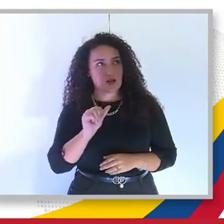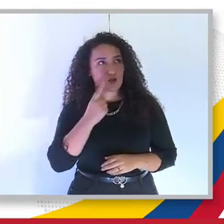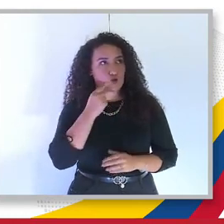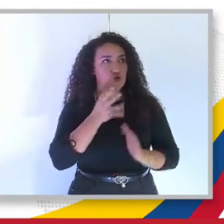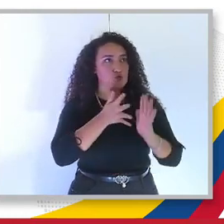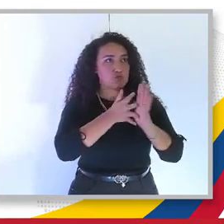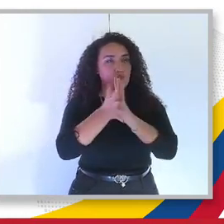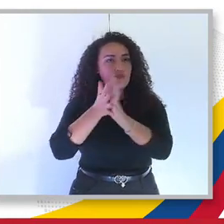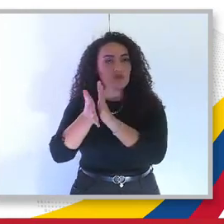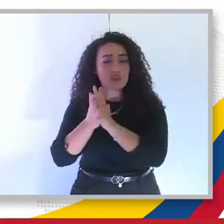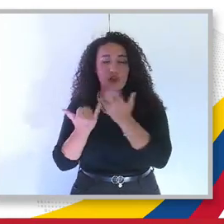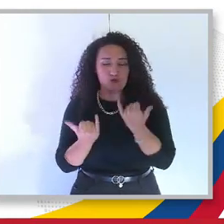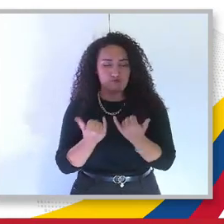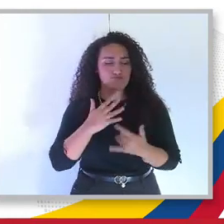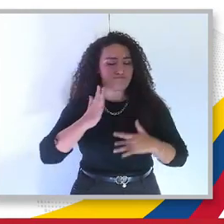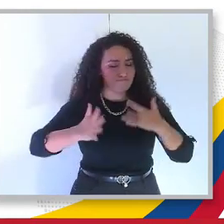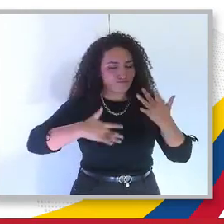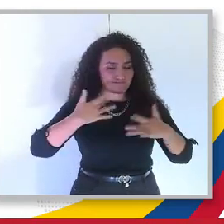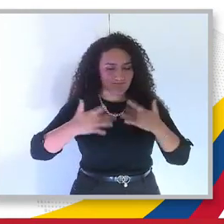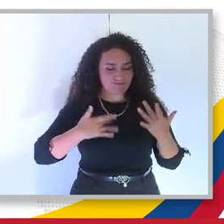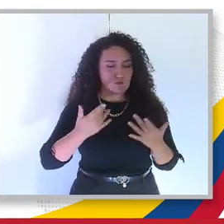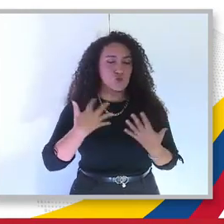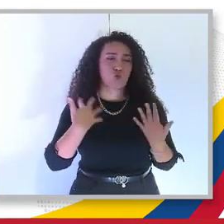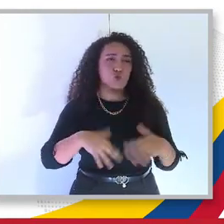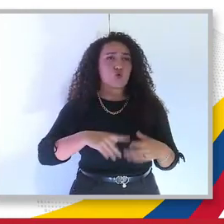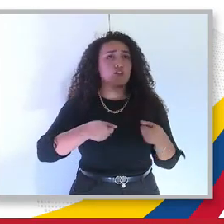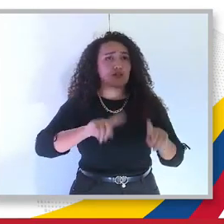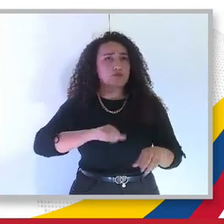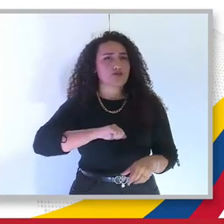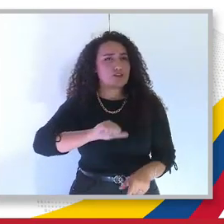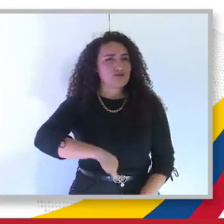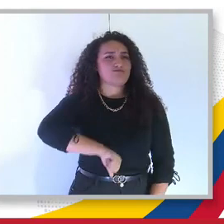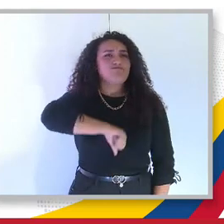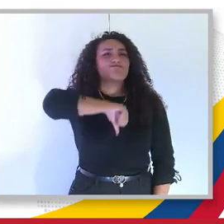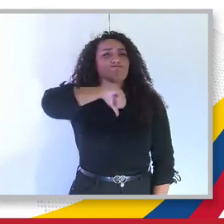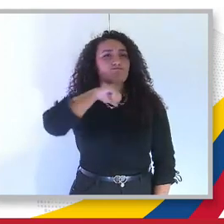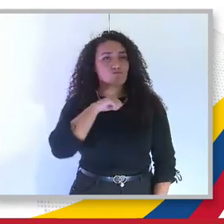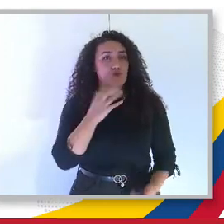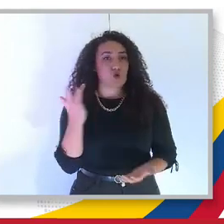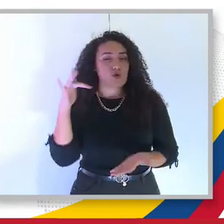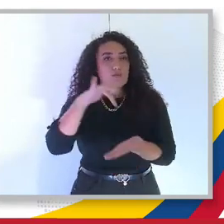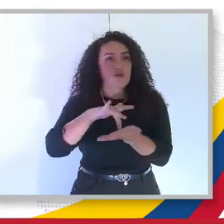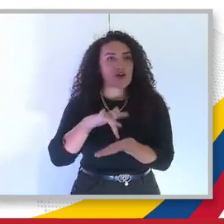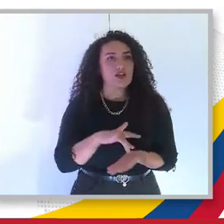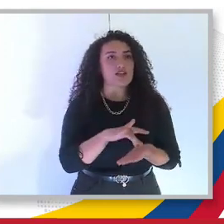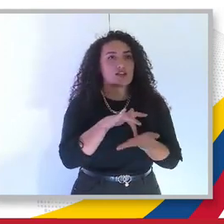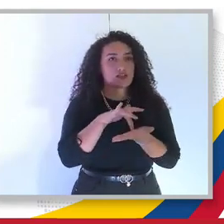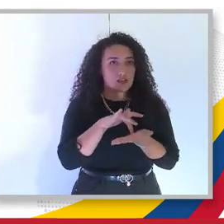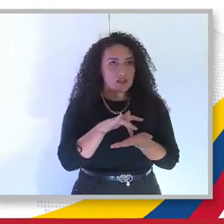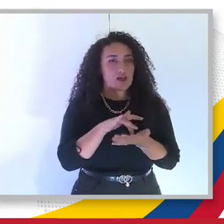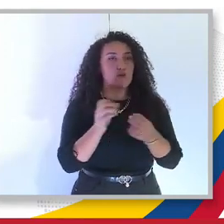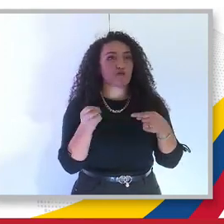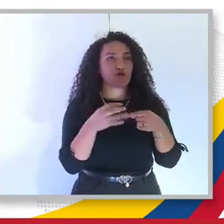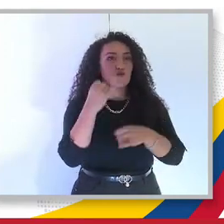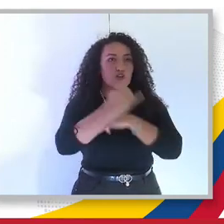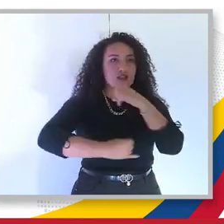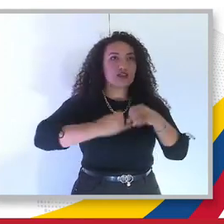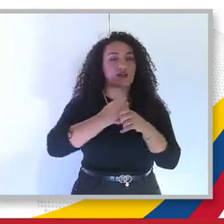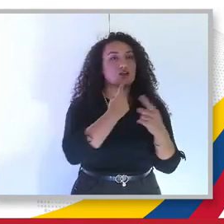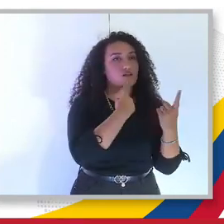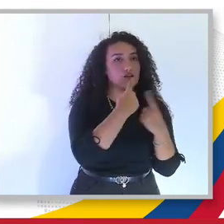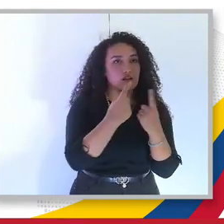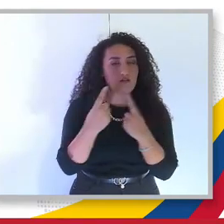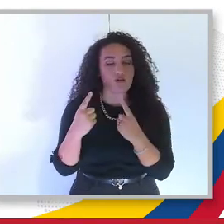mi alegría y un enorme honor estar estos días en el Foro Internacional Diálogo Social para